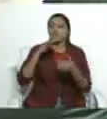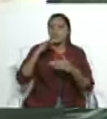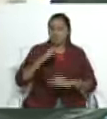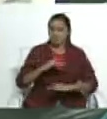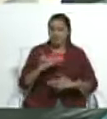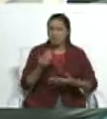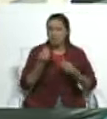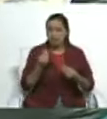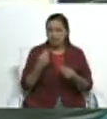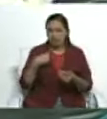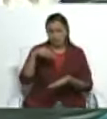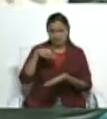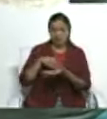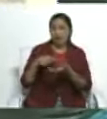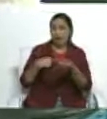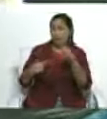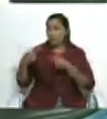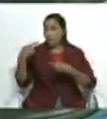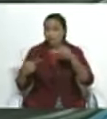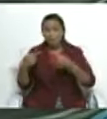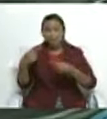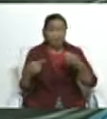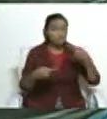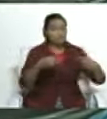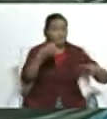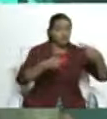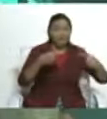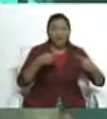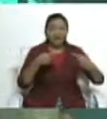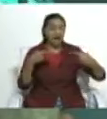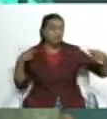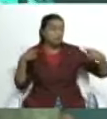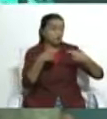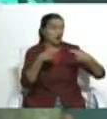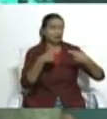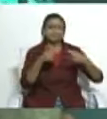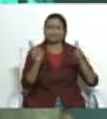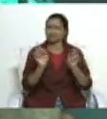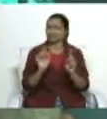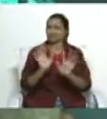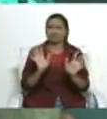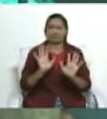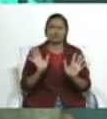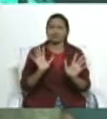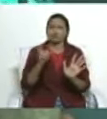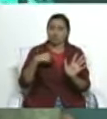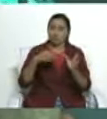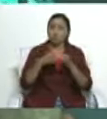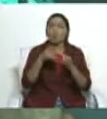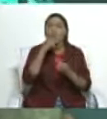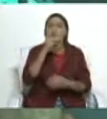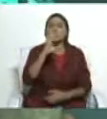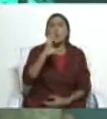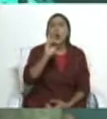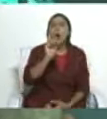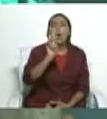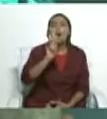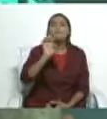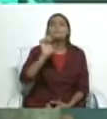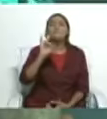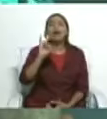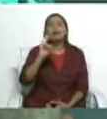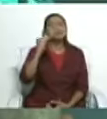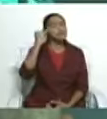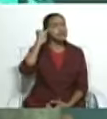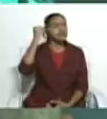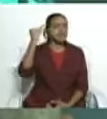y estar nuevamente en las confrontaciones. Hoy COPEI presenta la alternativa del centro, la alternativa de la ruta